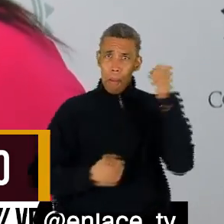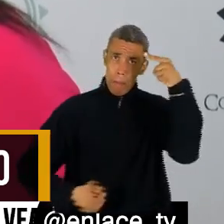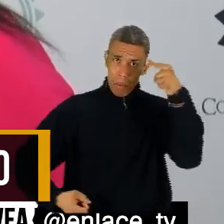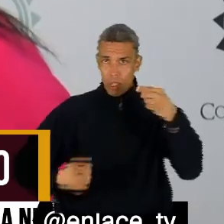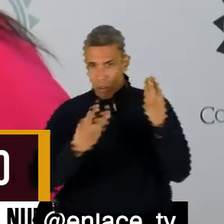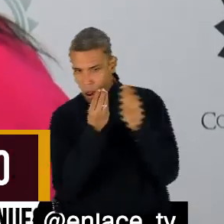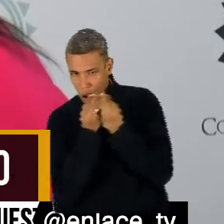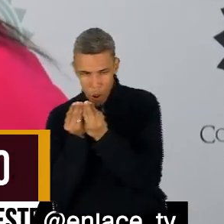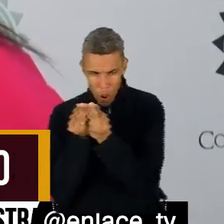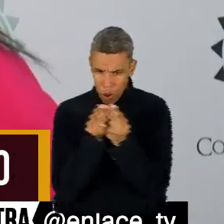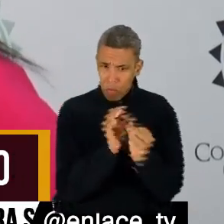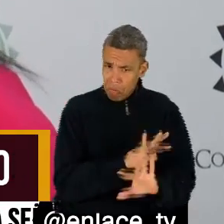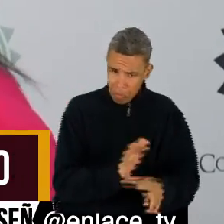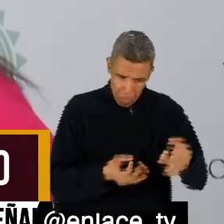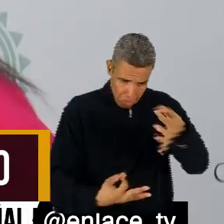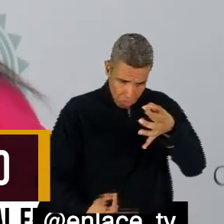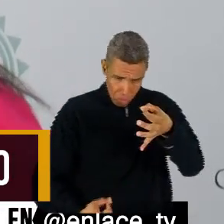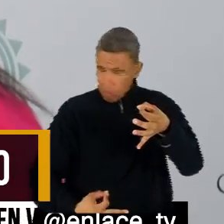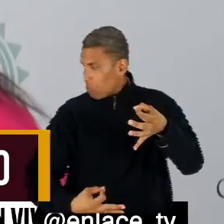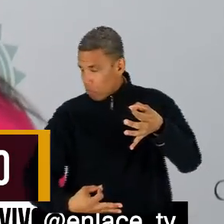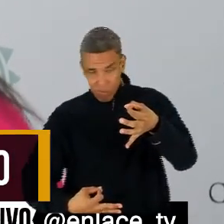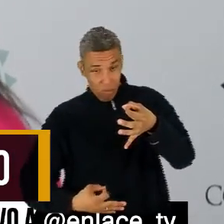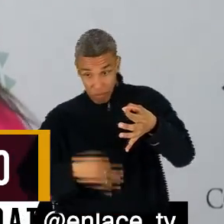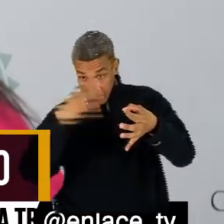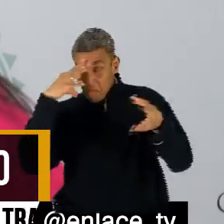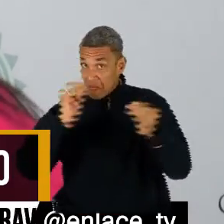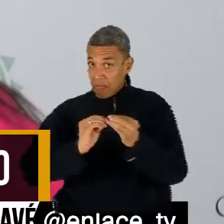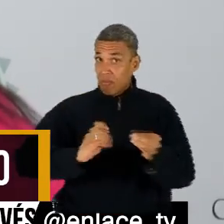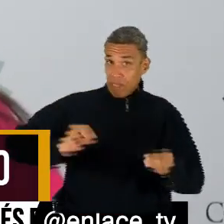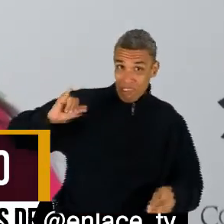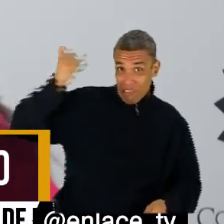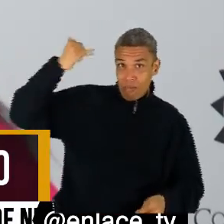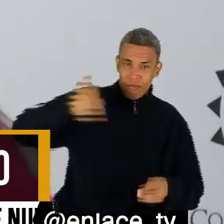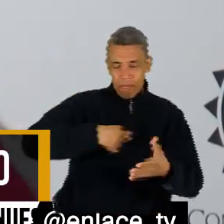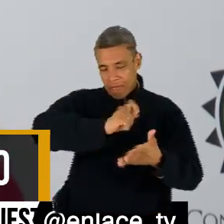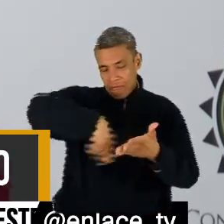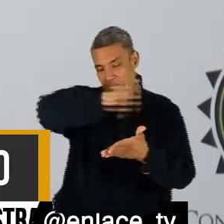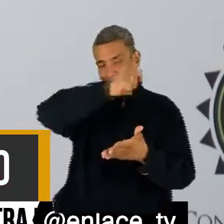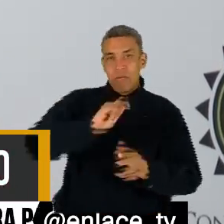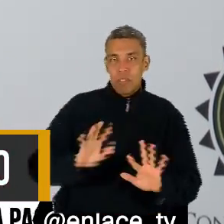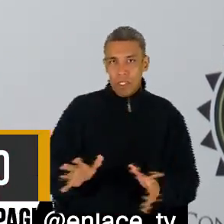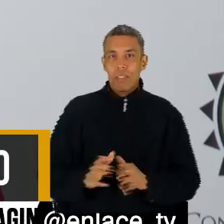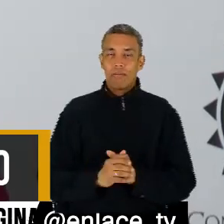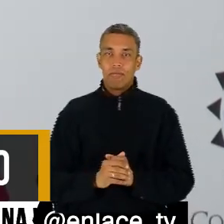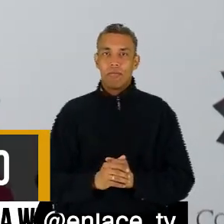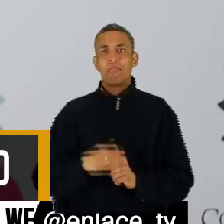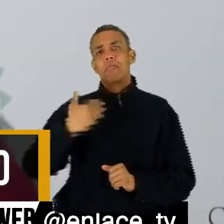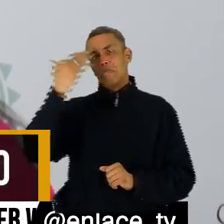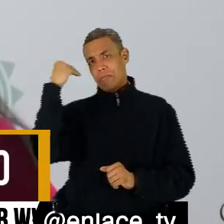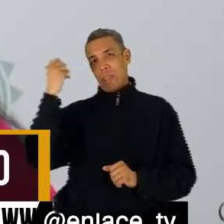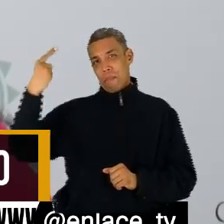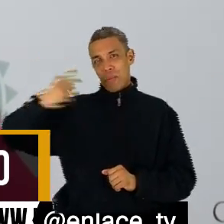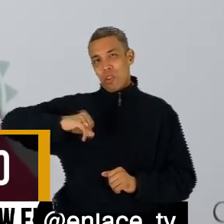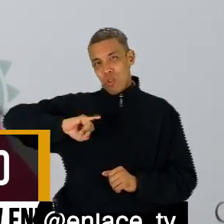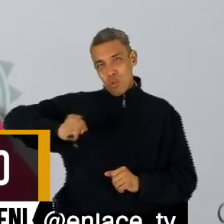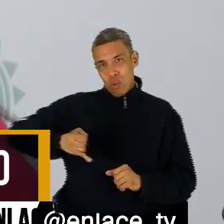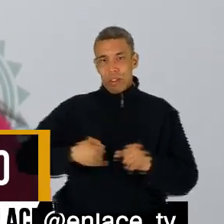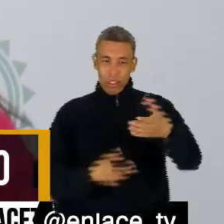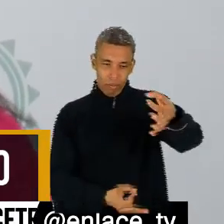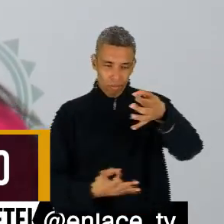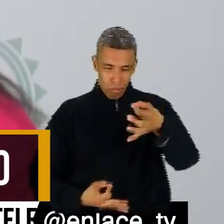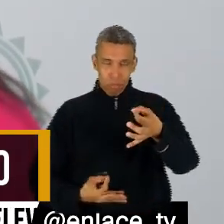Comisión Conjunta, que hace parte de la Comisión de Hacienda y la Comisión del Plan. Ya nosotros en esa comisión aprobó la informe de ponencia.